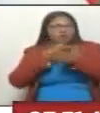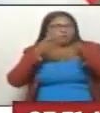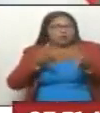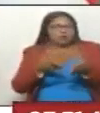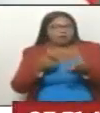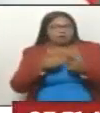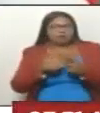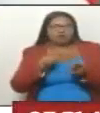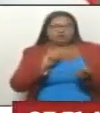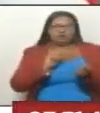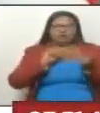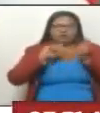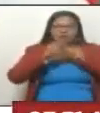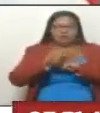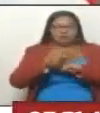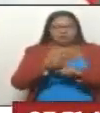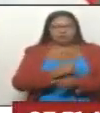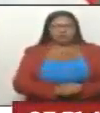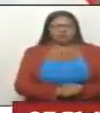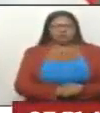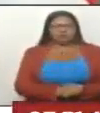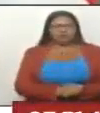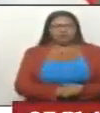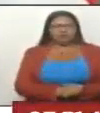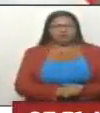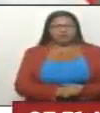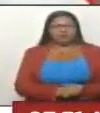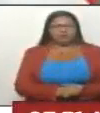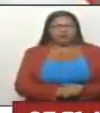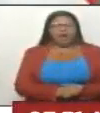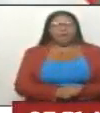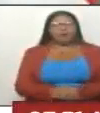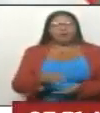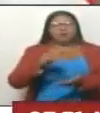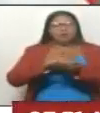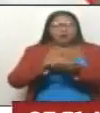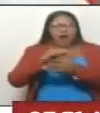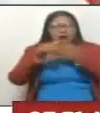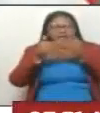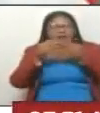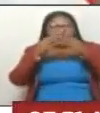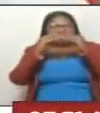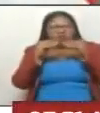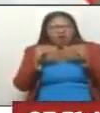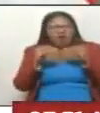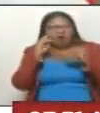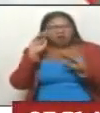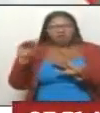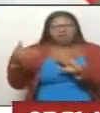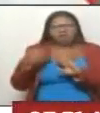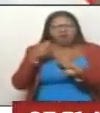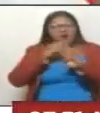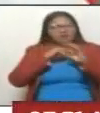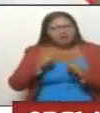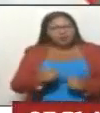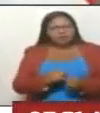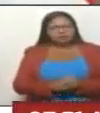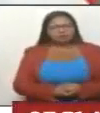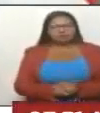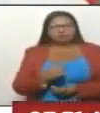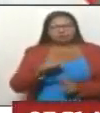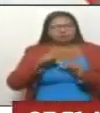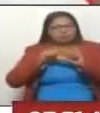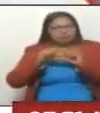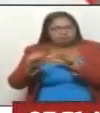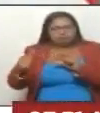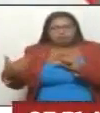Eso lo que hizo fue radicalizar las posiciones de todos los que habíamos sido afectados y estamos afectados en